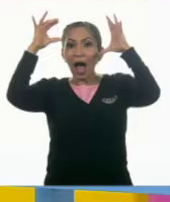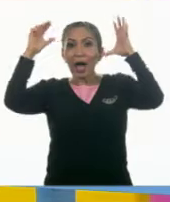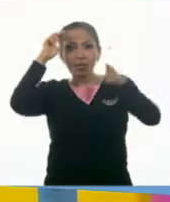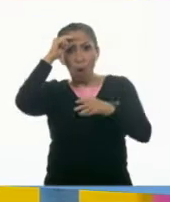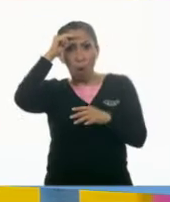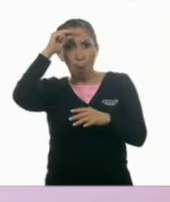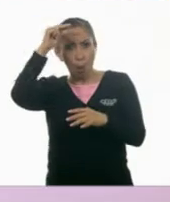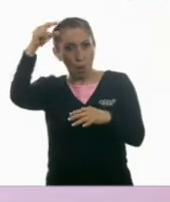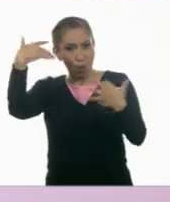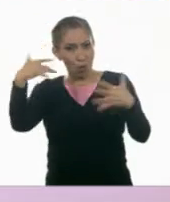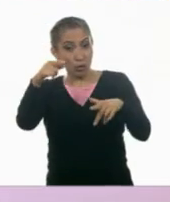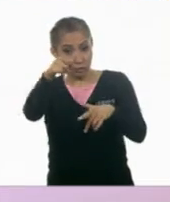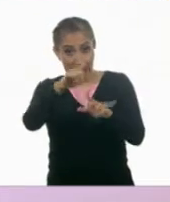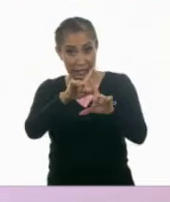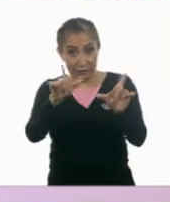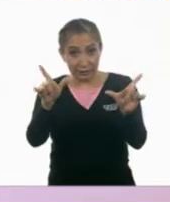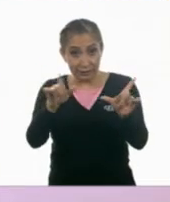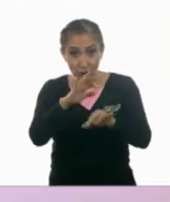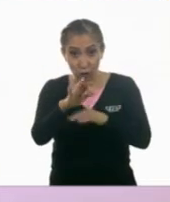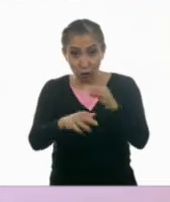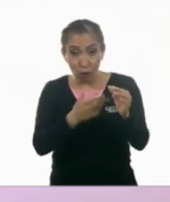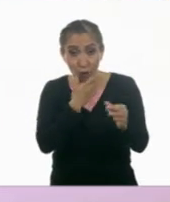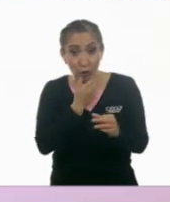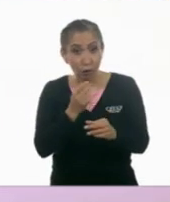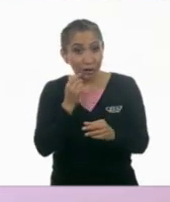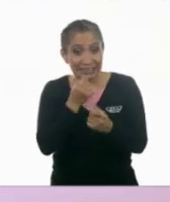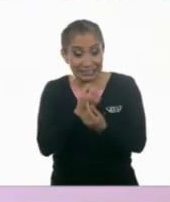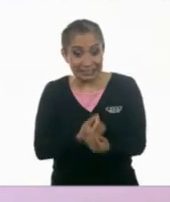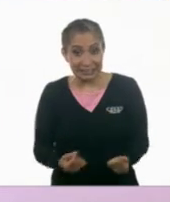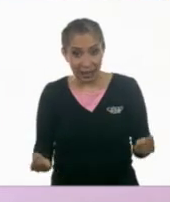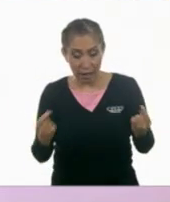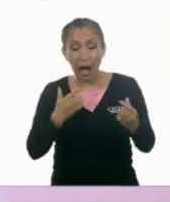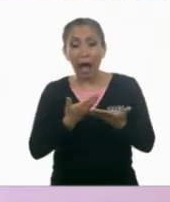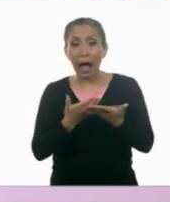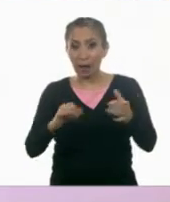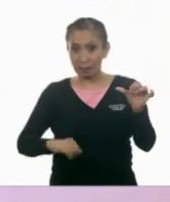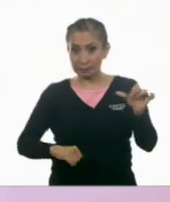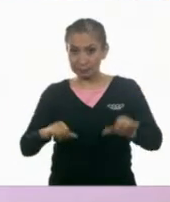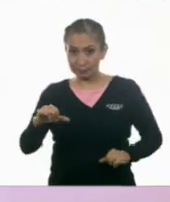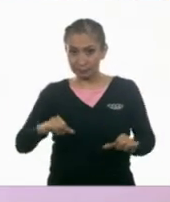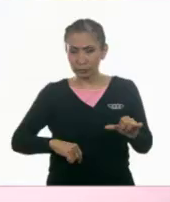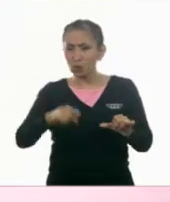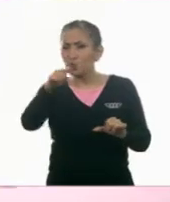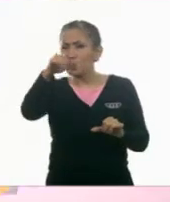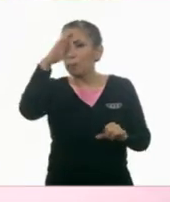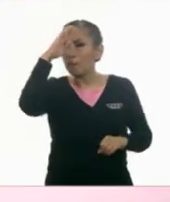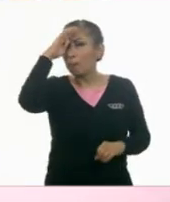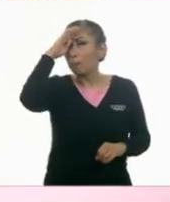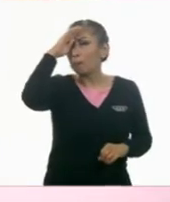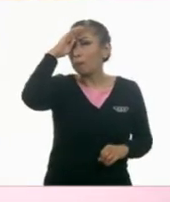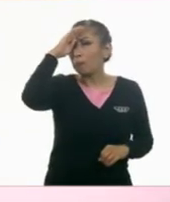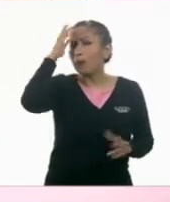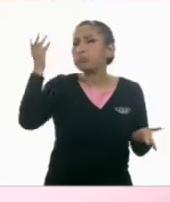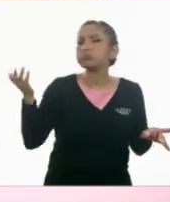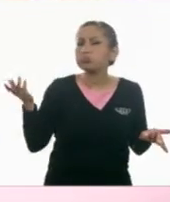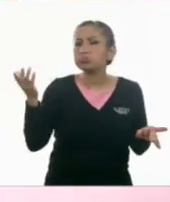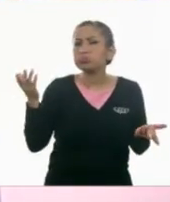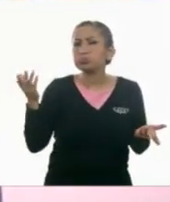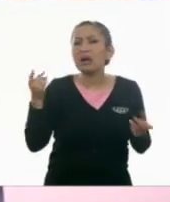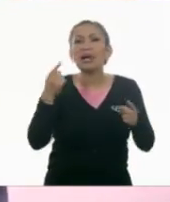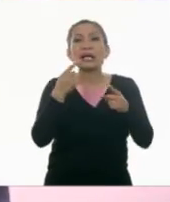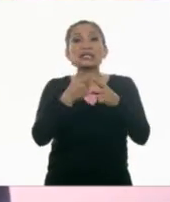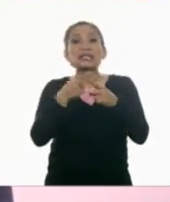inteligencia. ¿Listas? ¿Listos? Volvamos a la actividad. Piensen, ¿quiénes